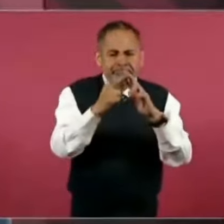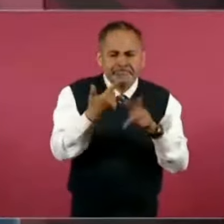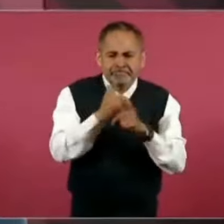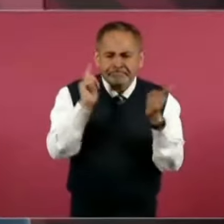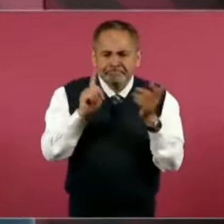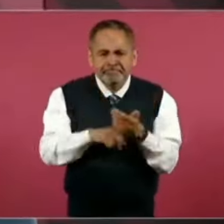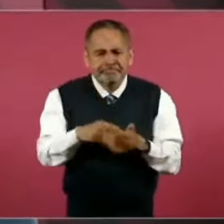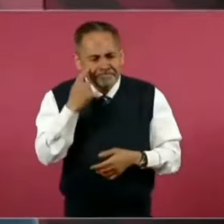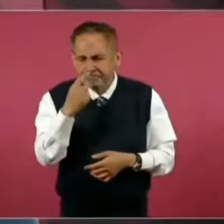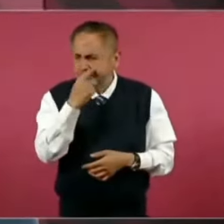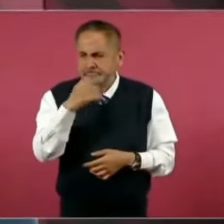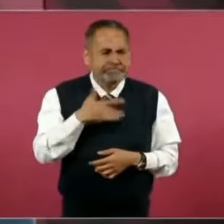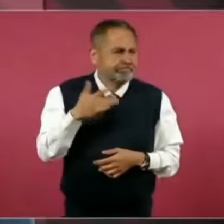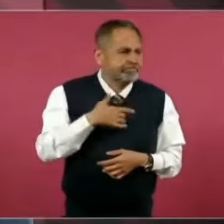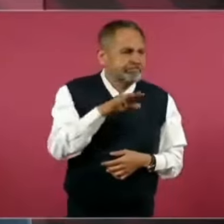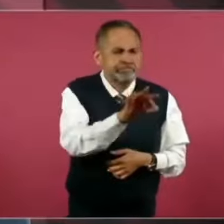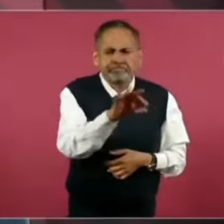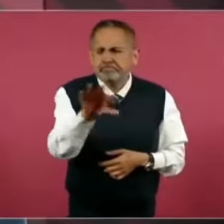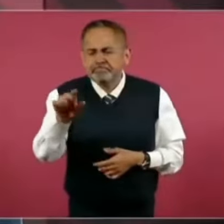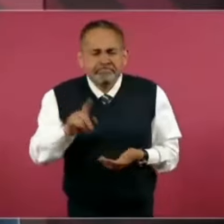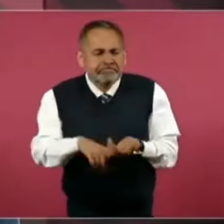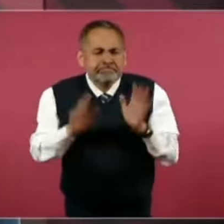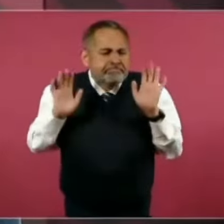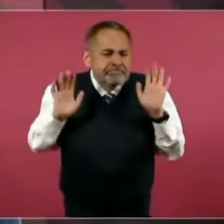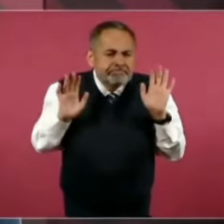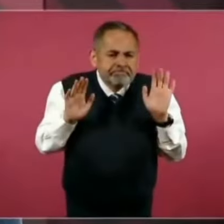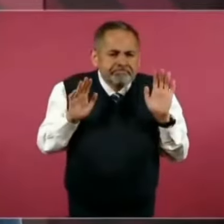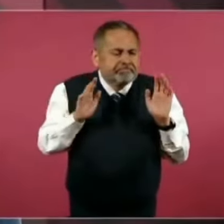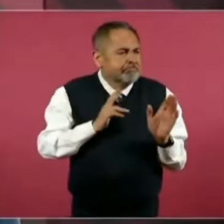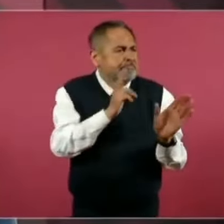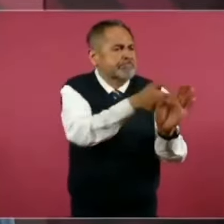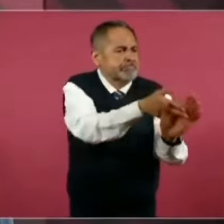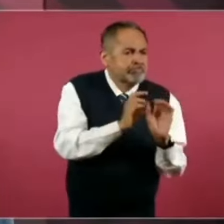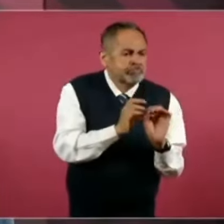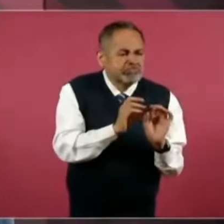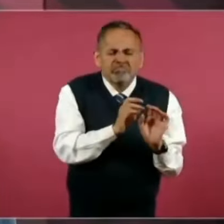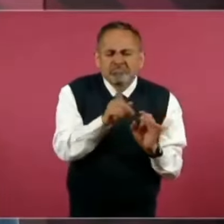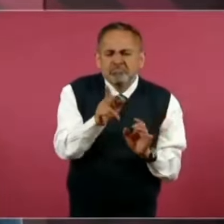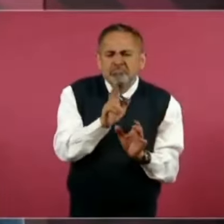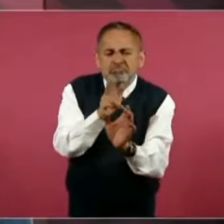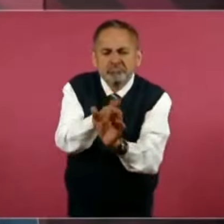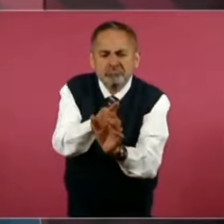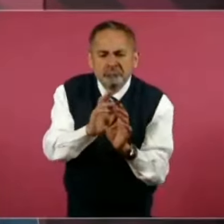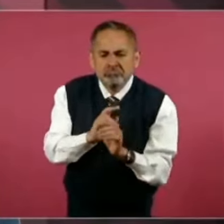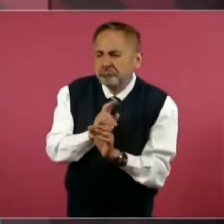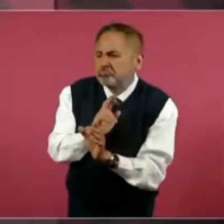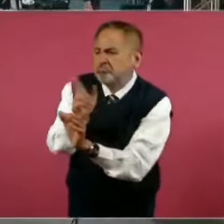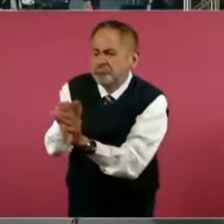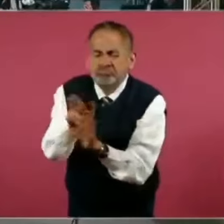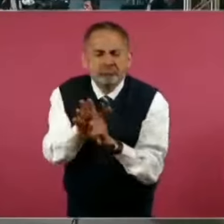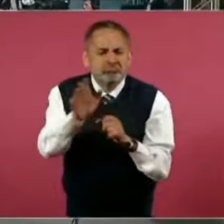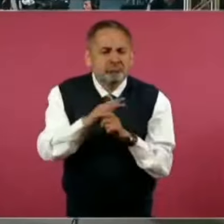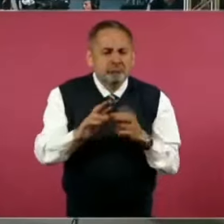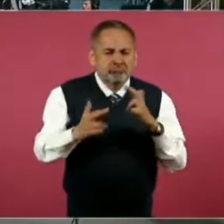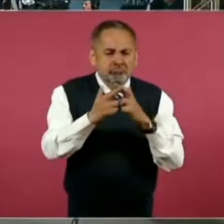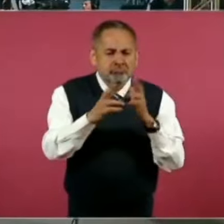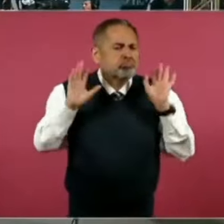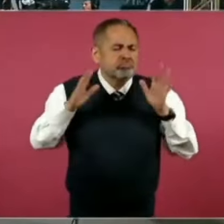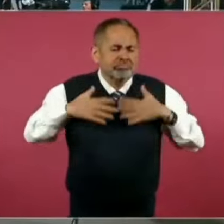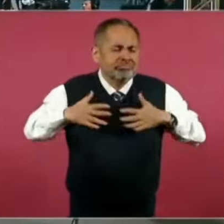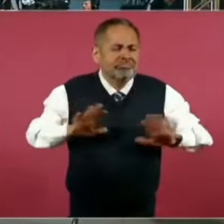tener cualquier religión y también de no